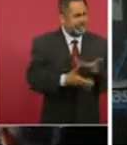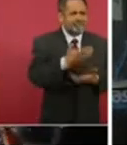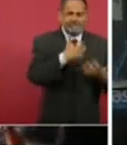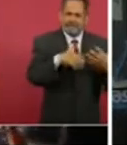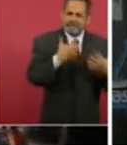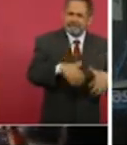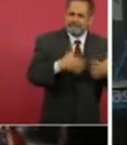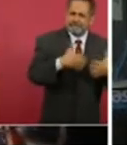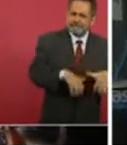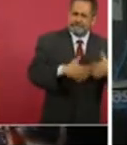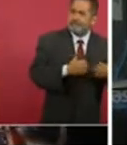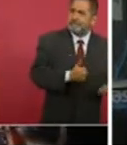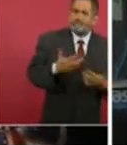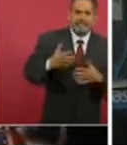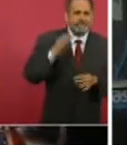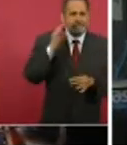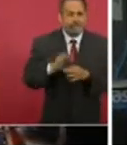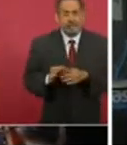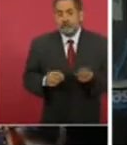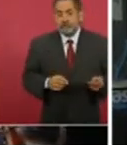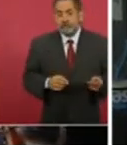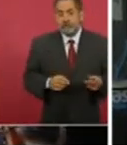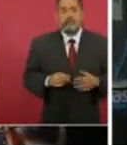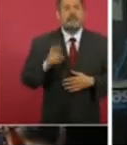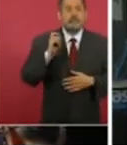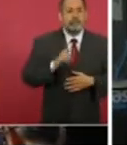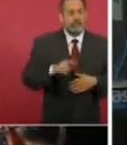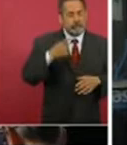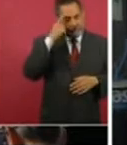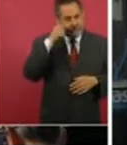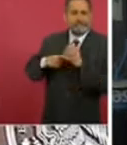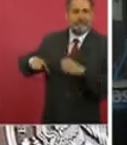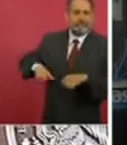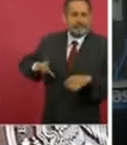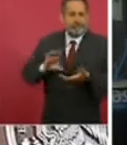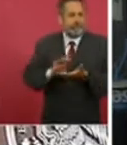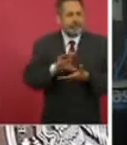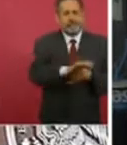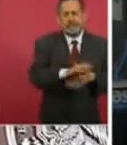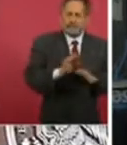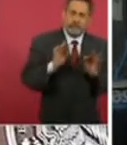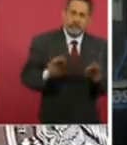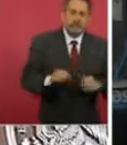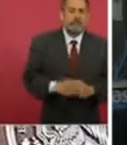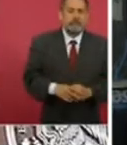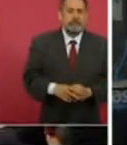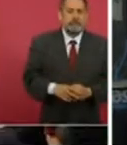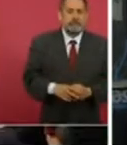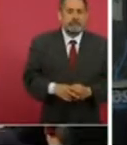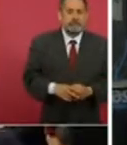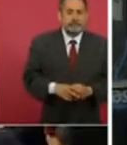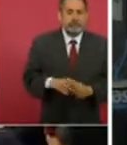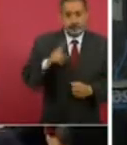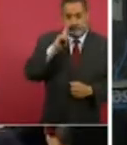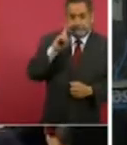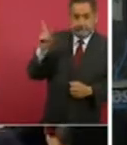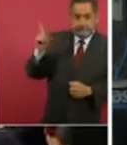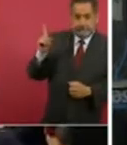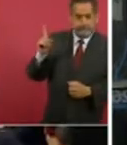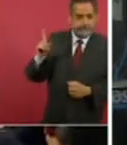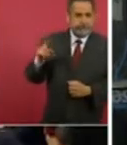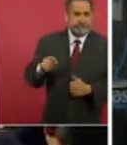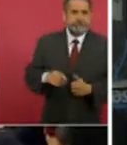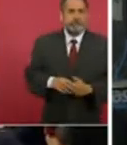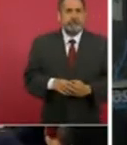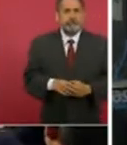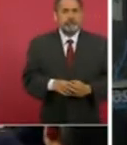doctor. Caray, finalmente, Luis, próximo jueves a la 1:00 p.m, decisión que dará a conocer el Banco de México respecto de su tasa de interés